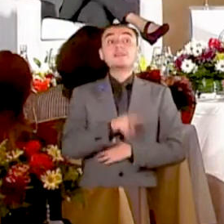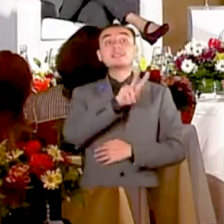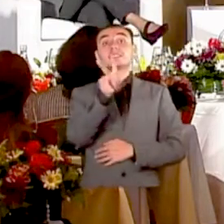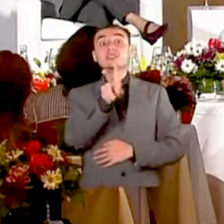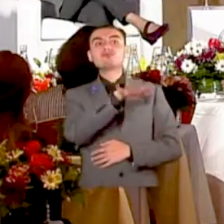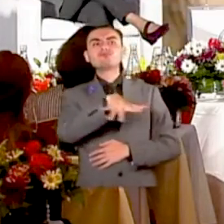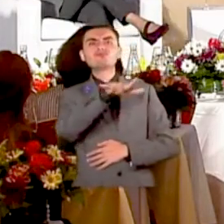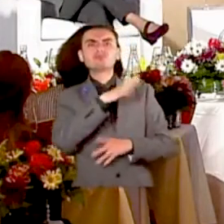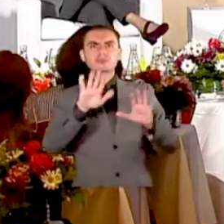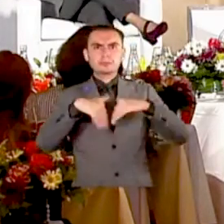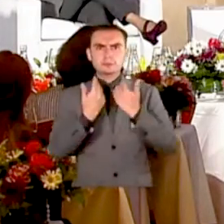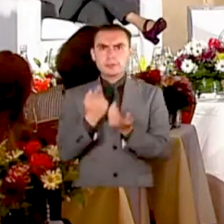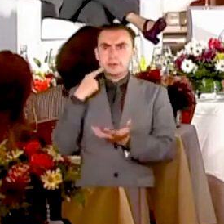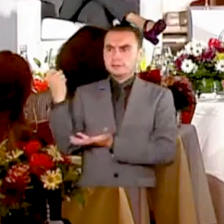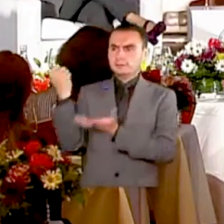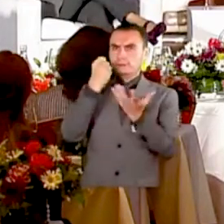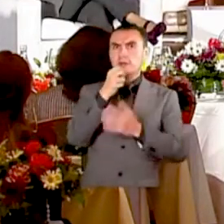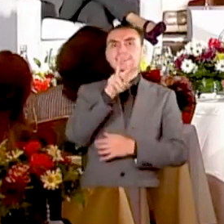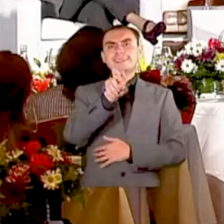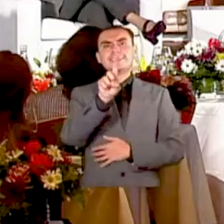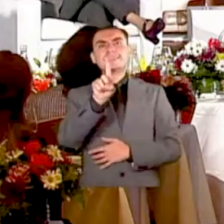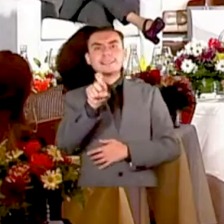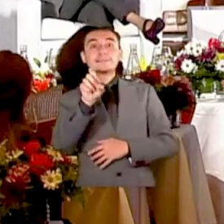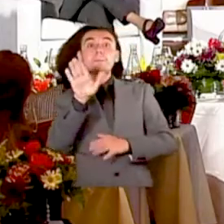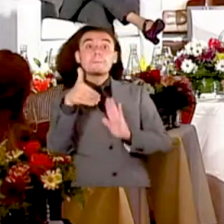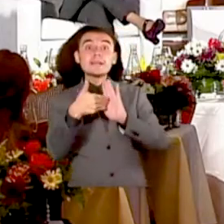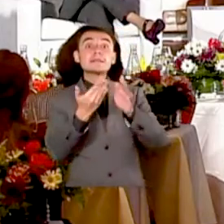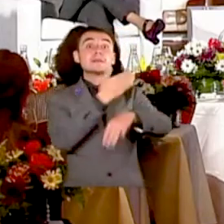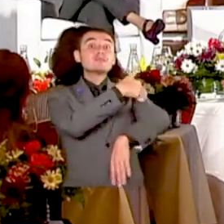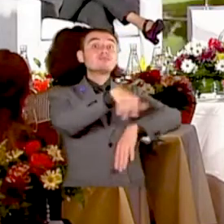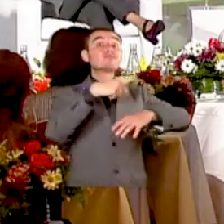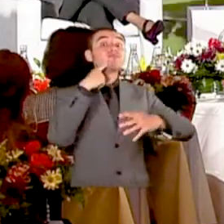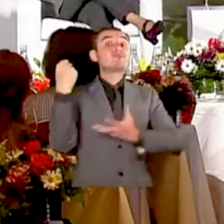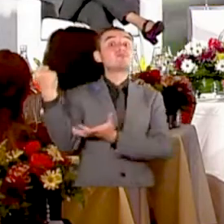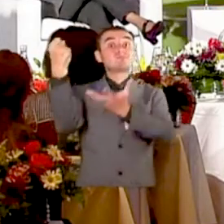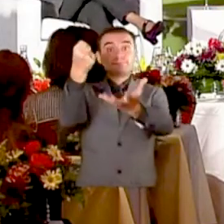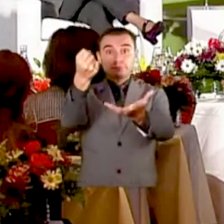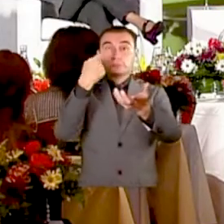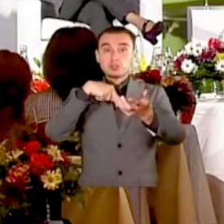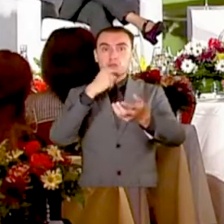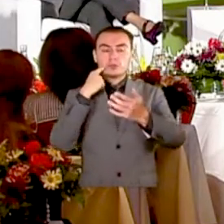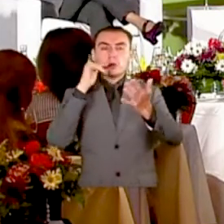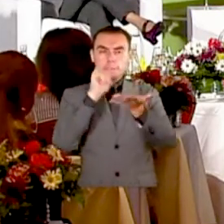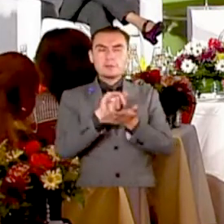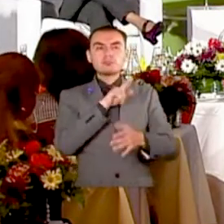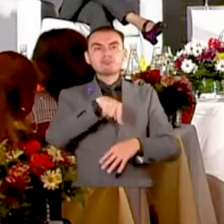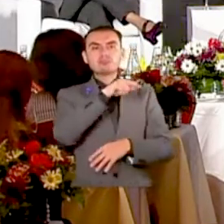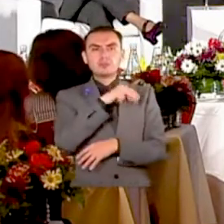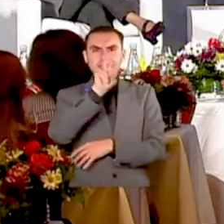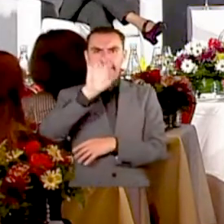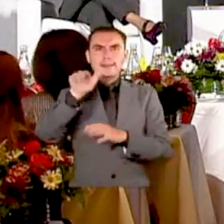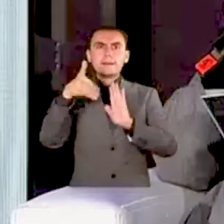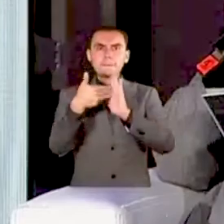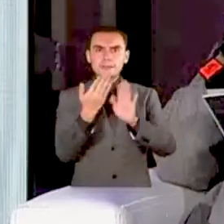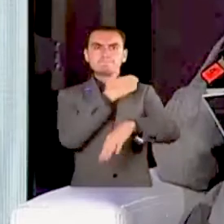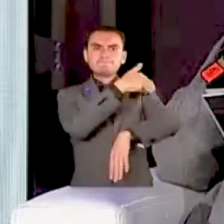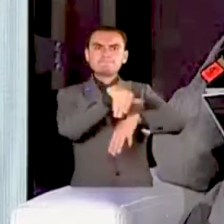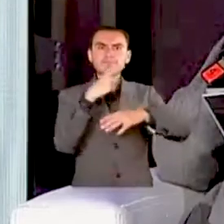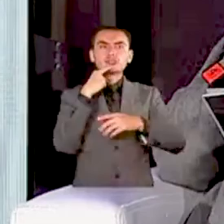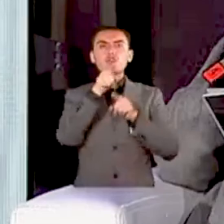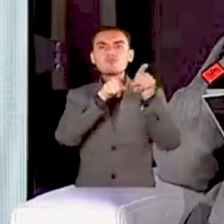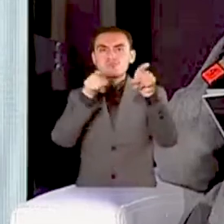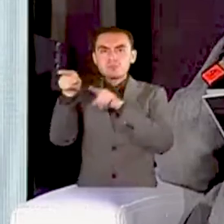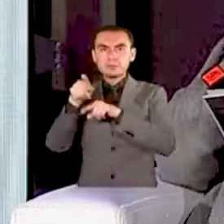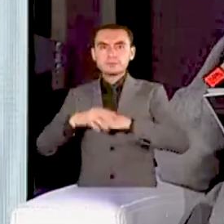vigilar un monto contratado de 76.349 millones de pesos que involucran 70.110